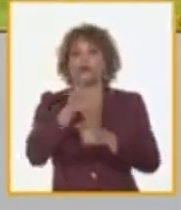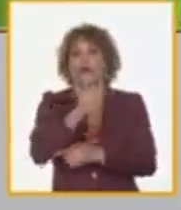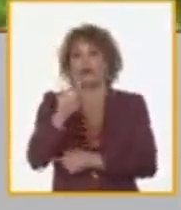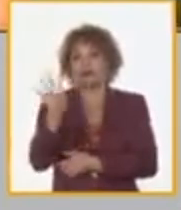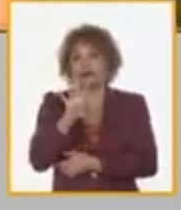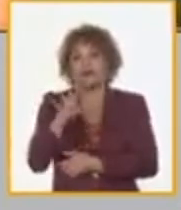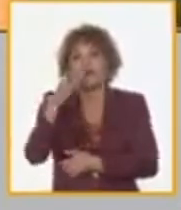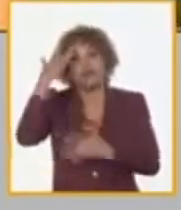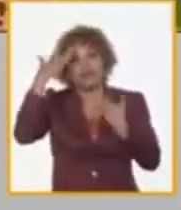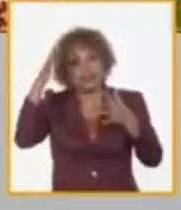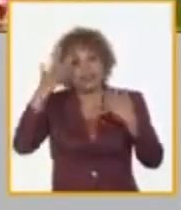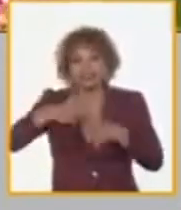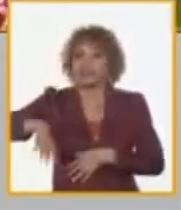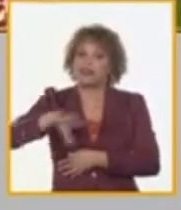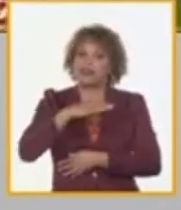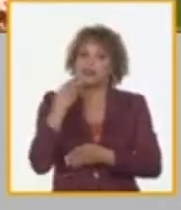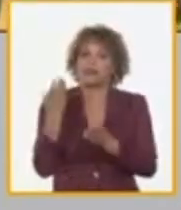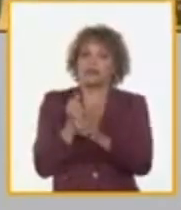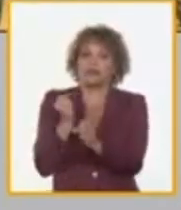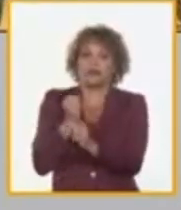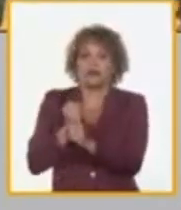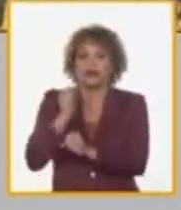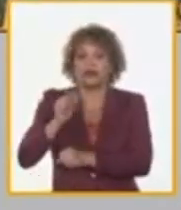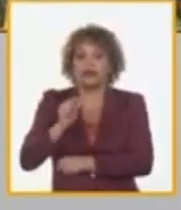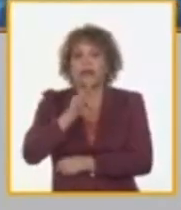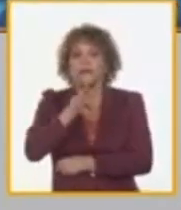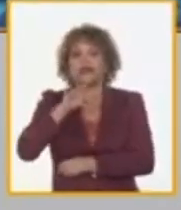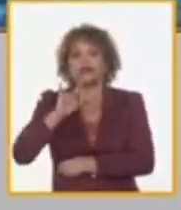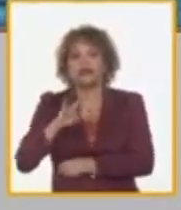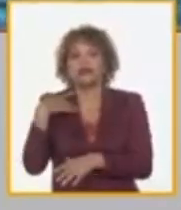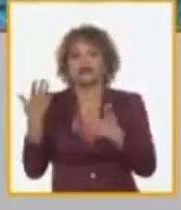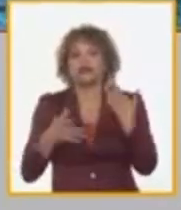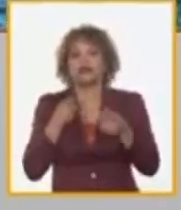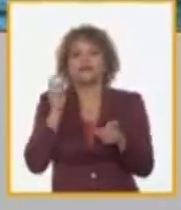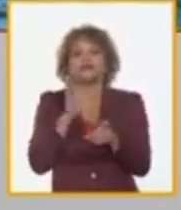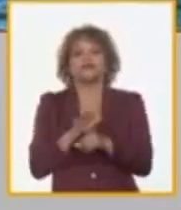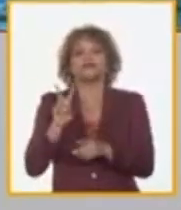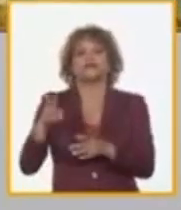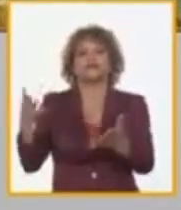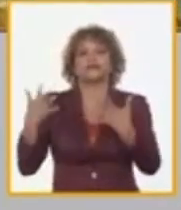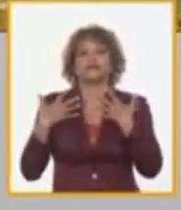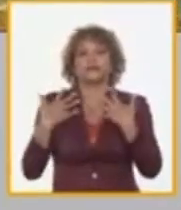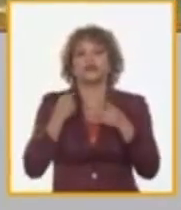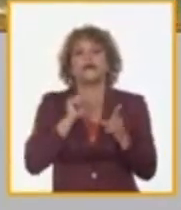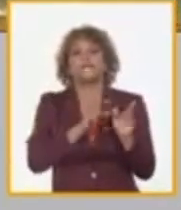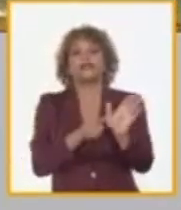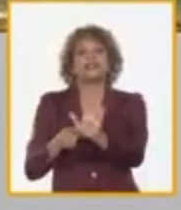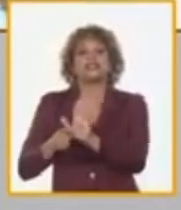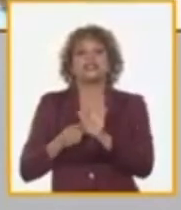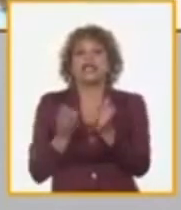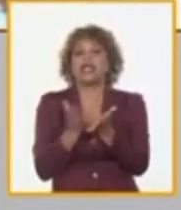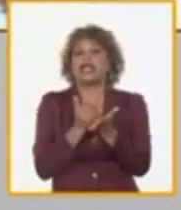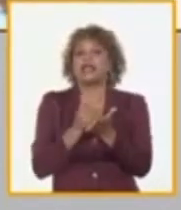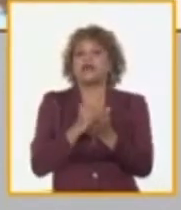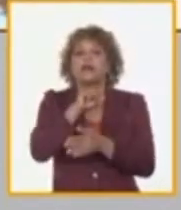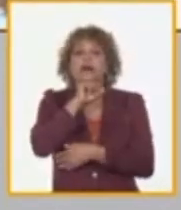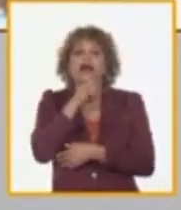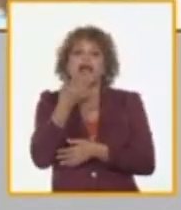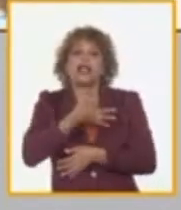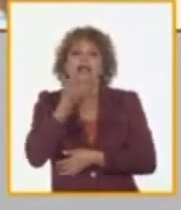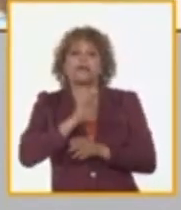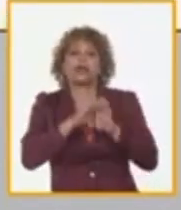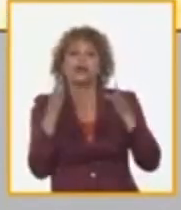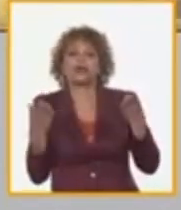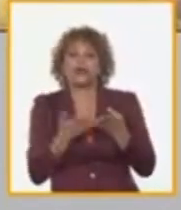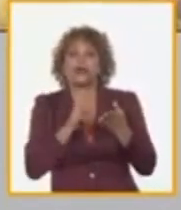todo el colectivo de la casa editora que el 29 justamente en la actividad de inicio del verano van a estar presentando el libro eh mamá cuéntalo todo con la